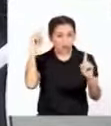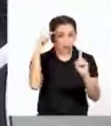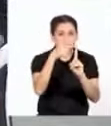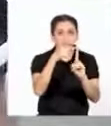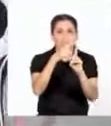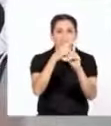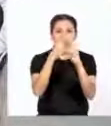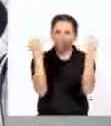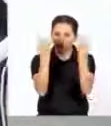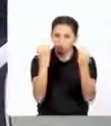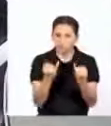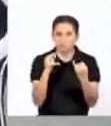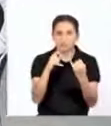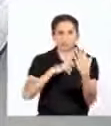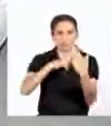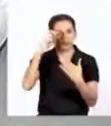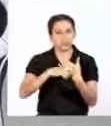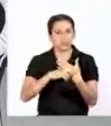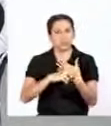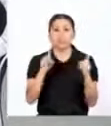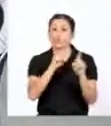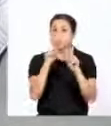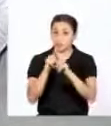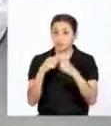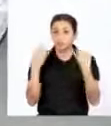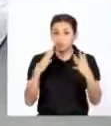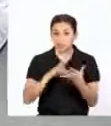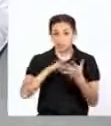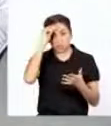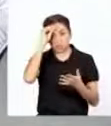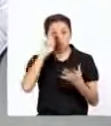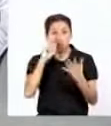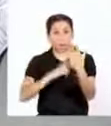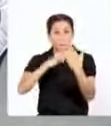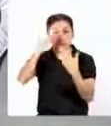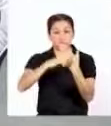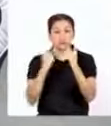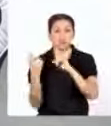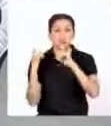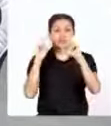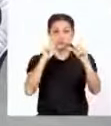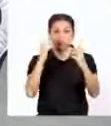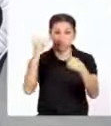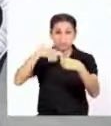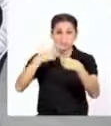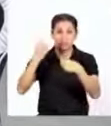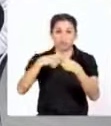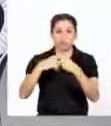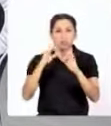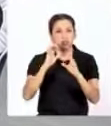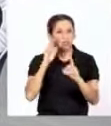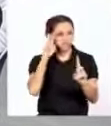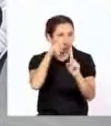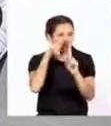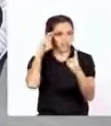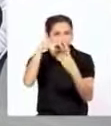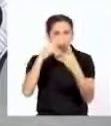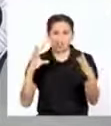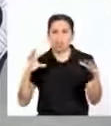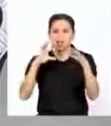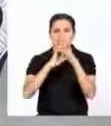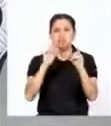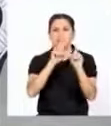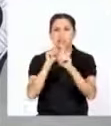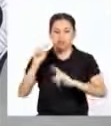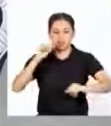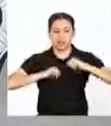del objetivo y justificación del diseño del proyecto. Además, comprendimos que en un proyecto participativo es importante identificar a